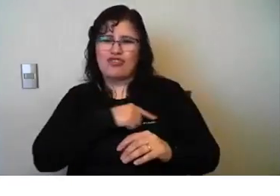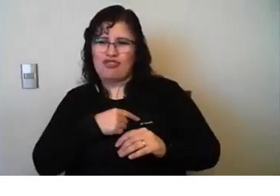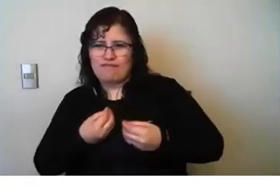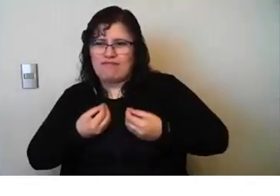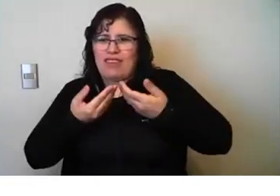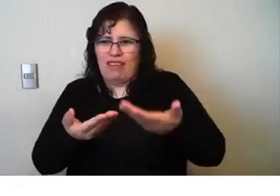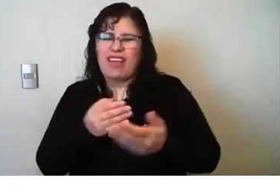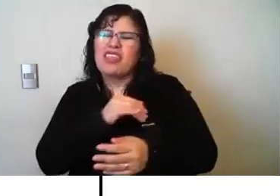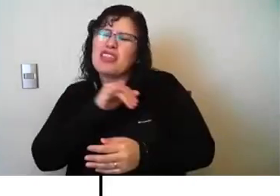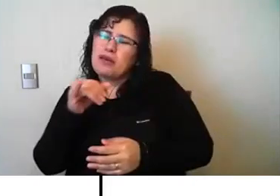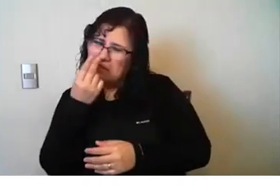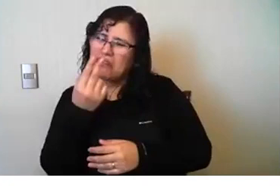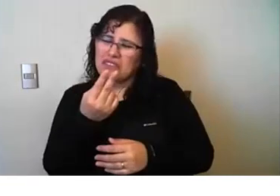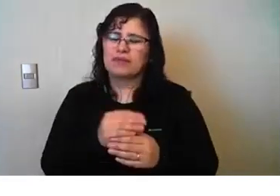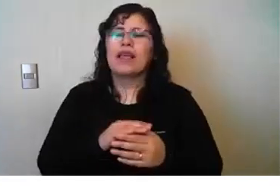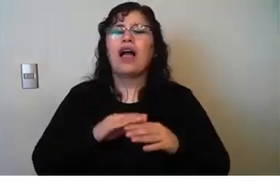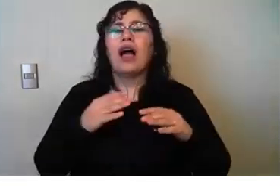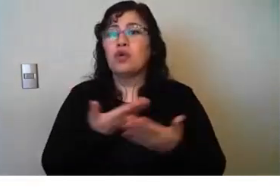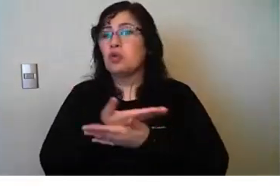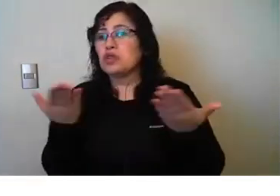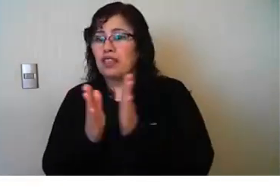adelante y que se van a encontrar en la literatura.